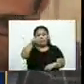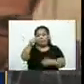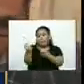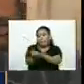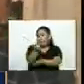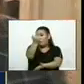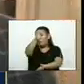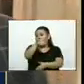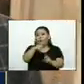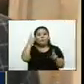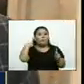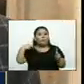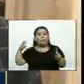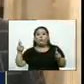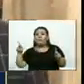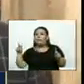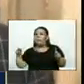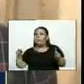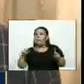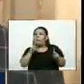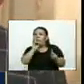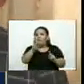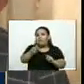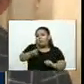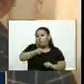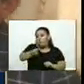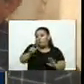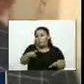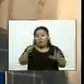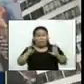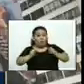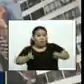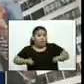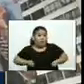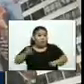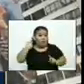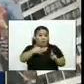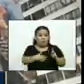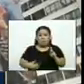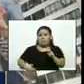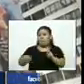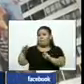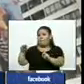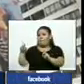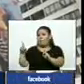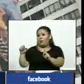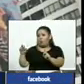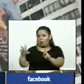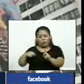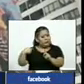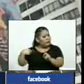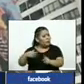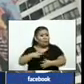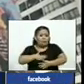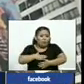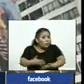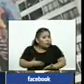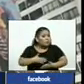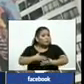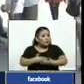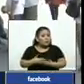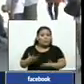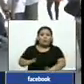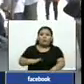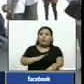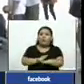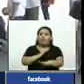Universitaria, Hugbel Roa, declaró a La Voz de América que el gobierno de Nicolás Maduro siempre ha estado en la disposición de evitar